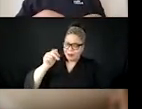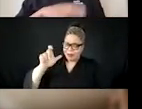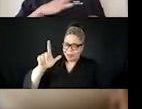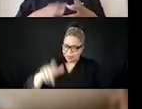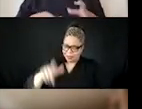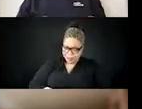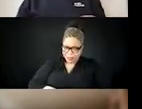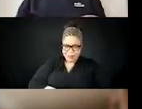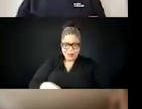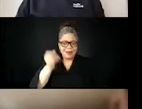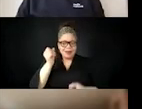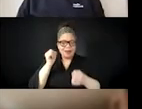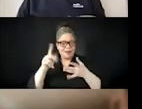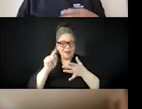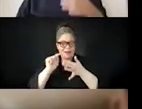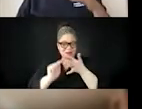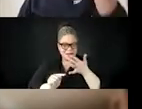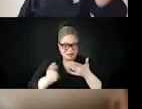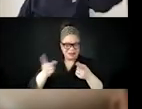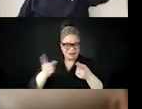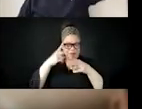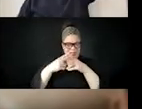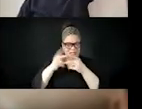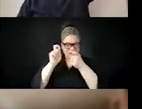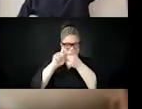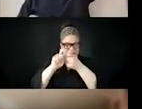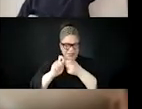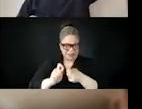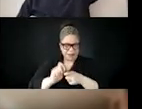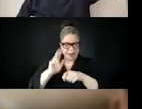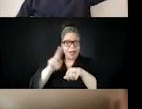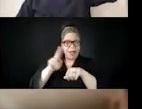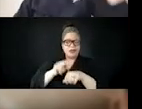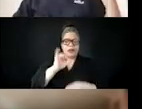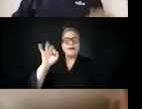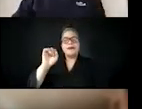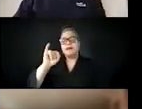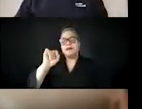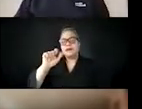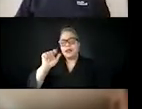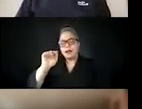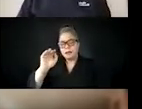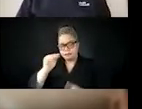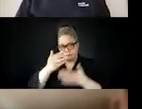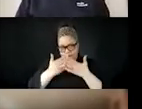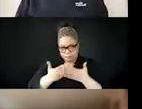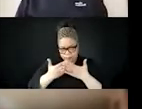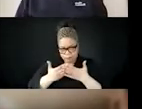también a la ya mohamed quien fue el líder de la nación del islám